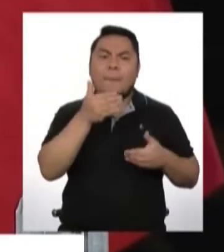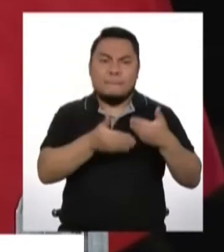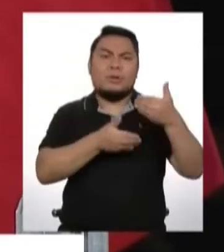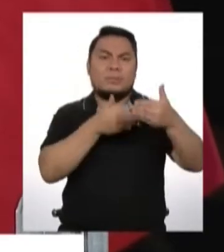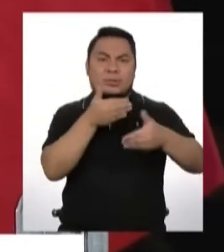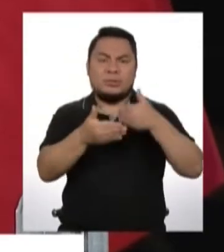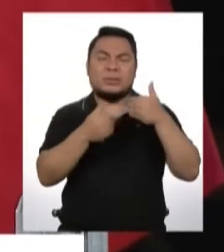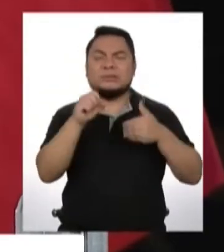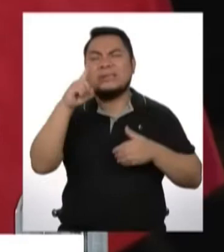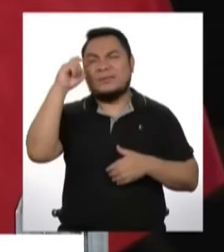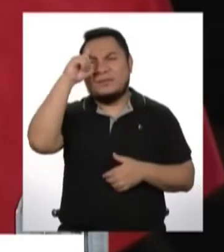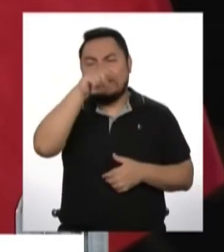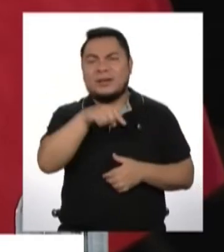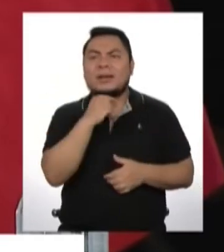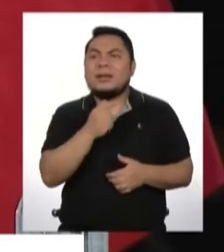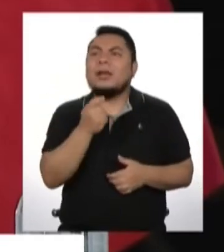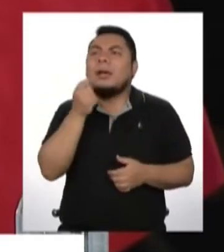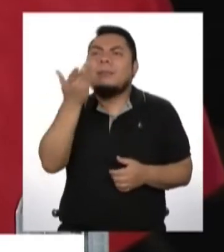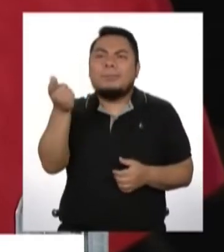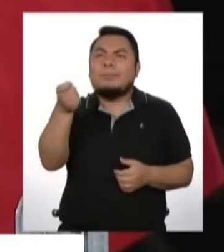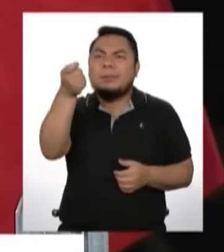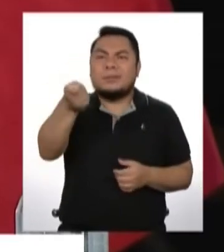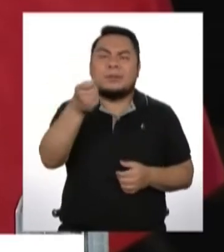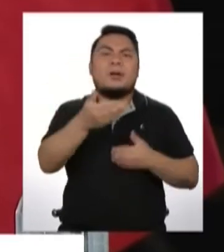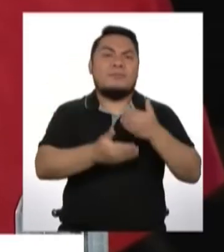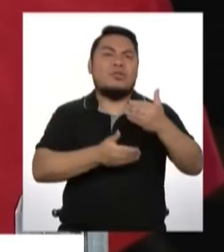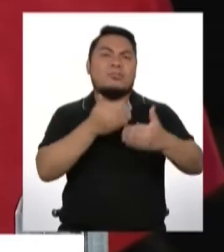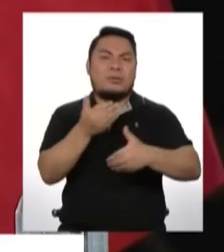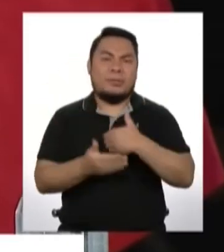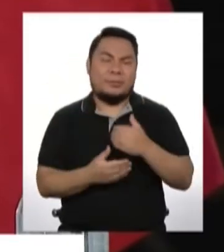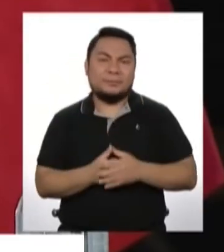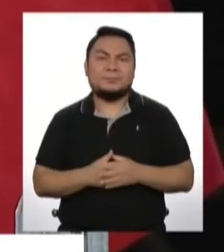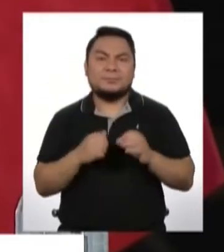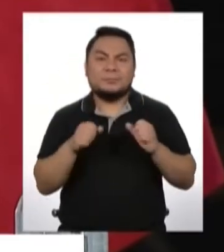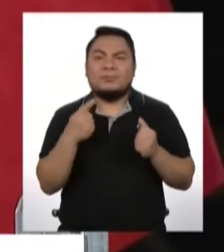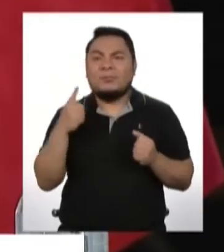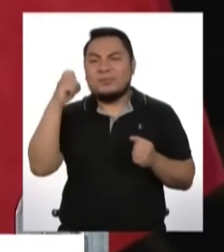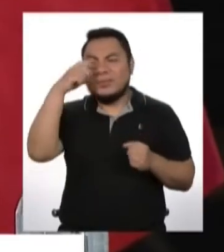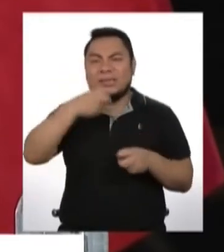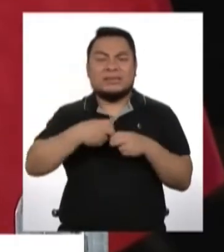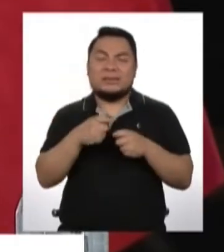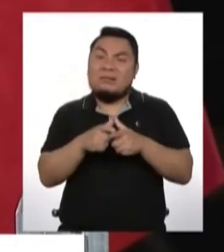poco dificultoso por esta falta de tener esta operatividad